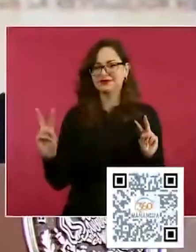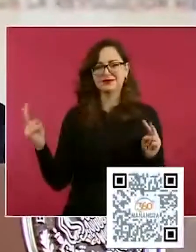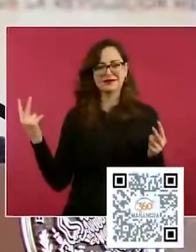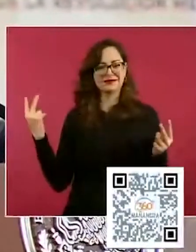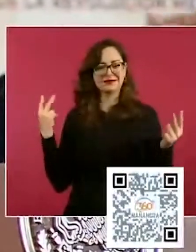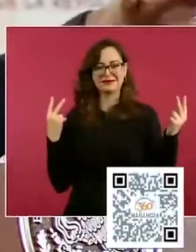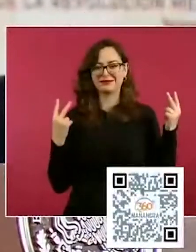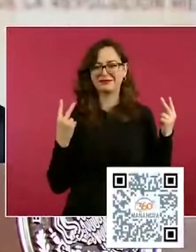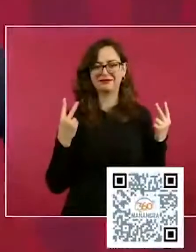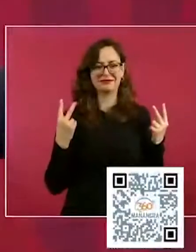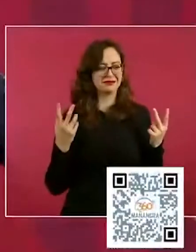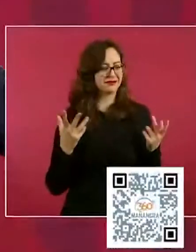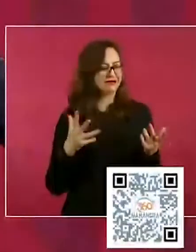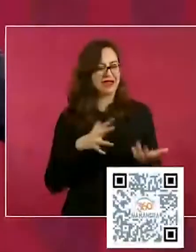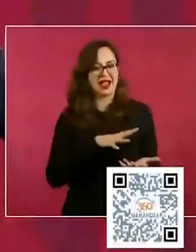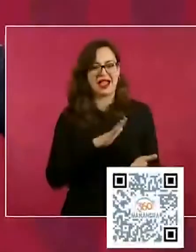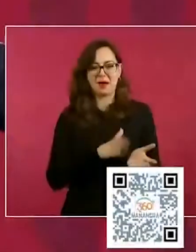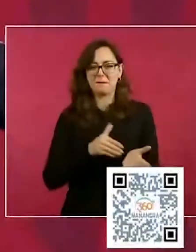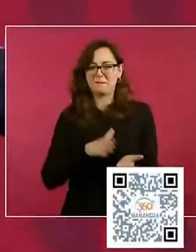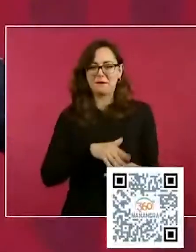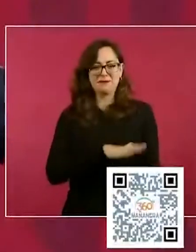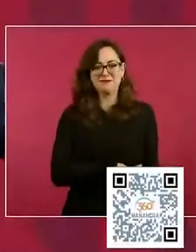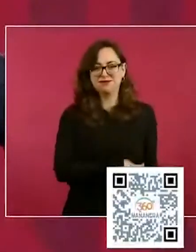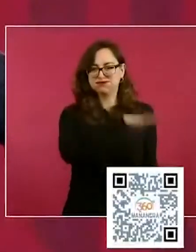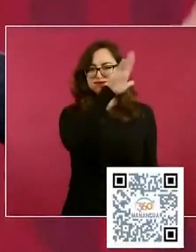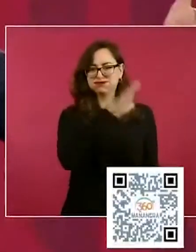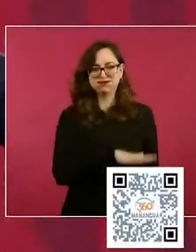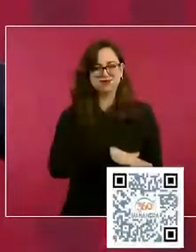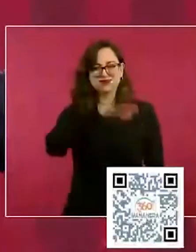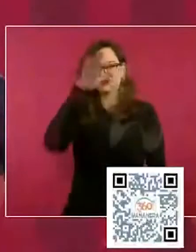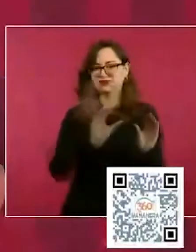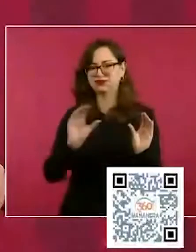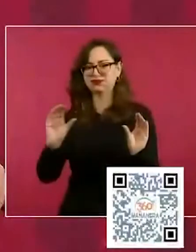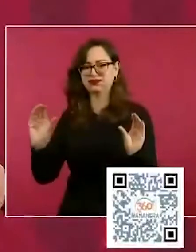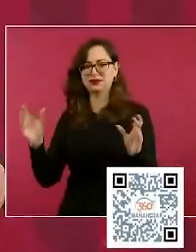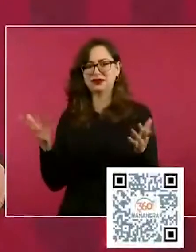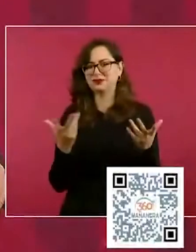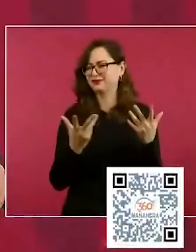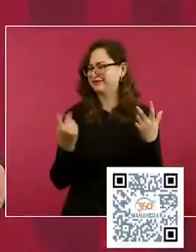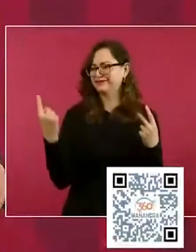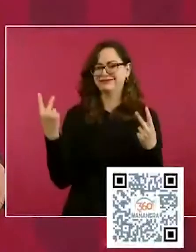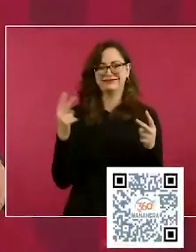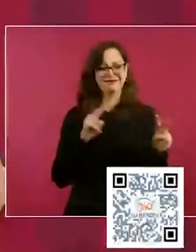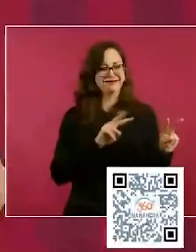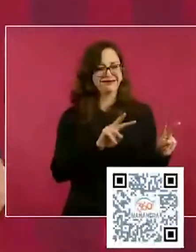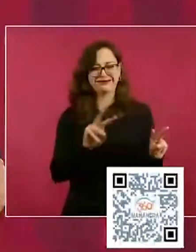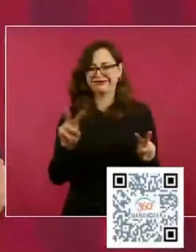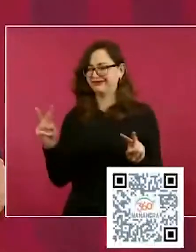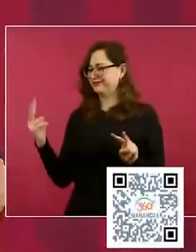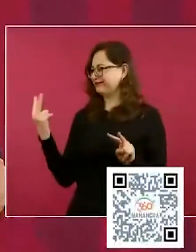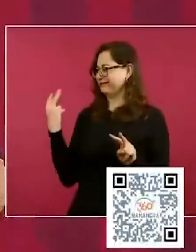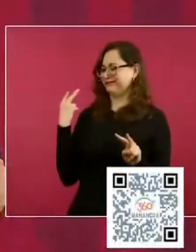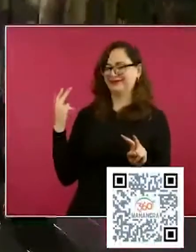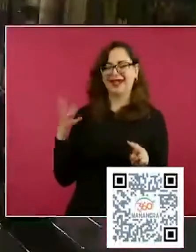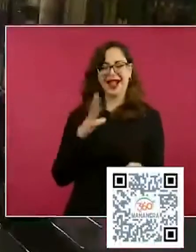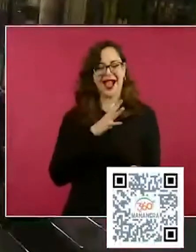tienes pendientes pues porque ese es su trabajo ahí le llegan